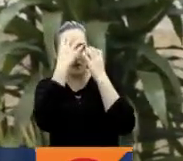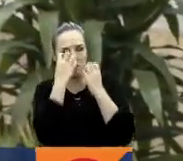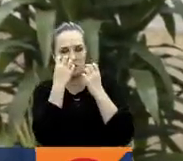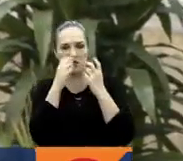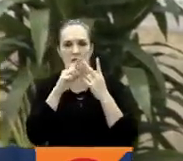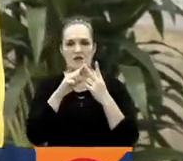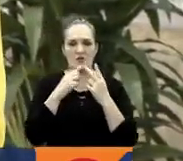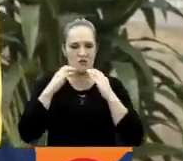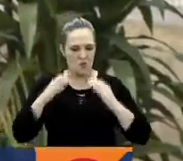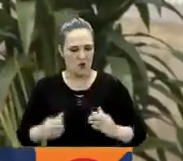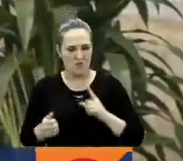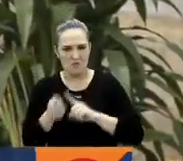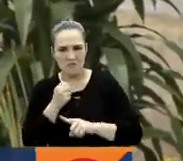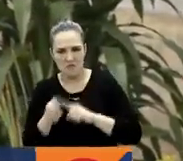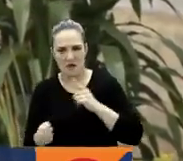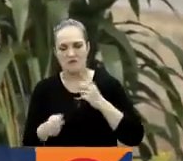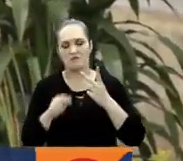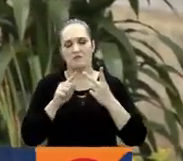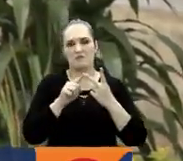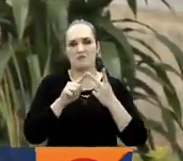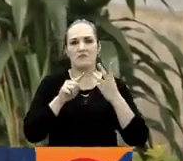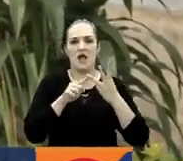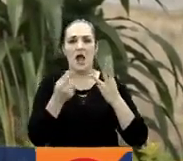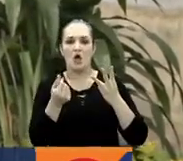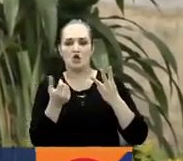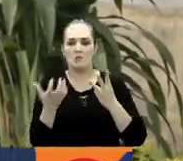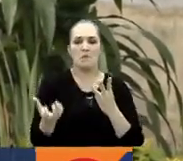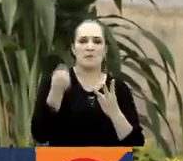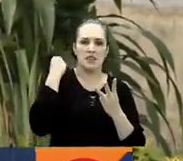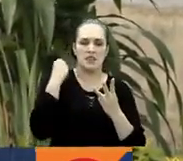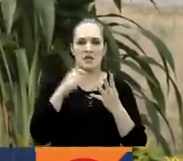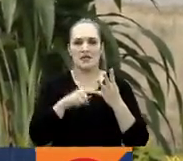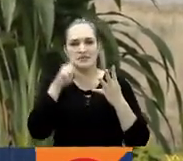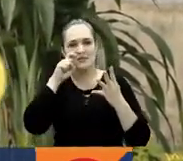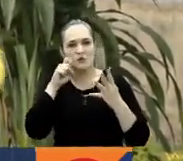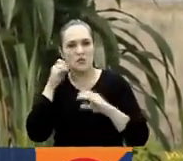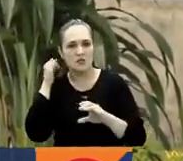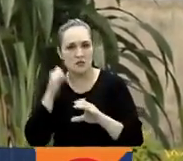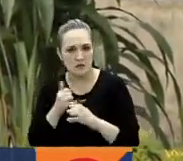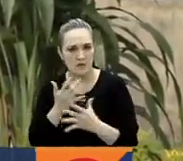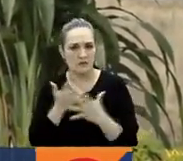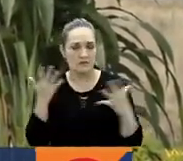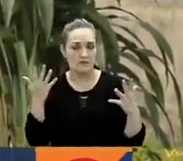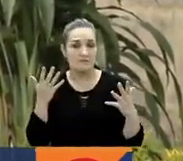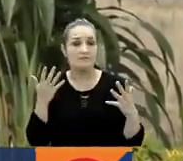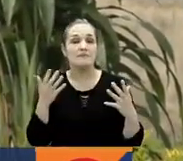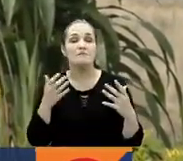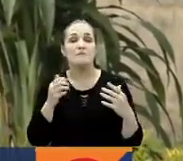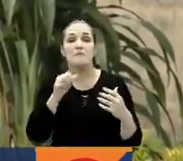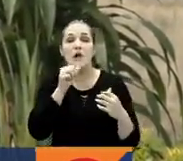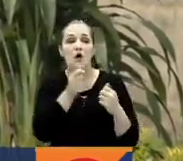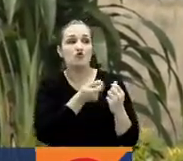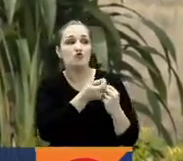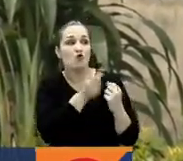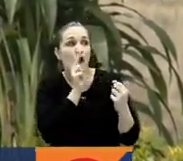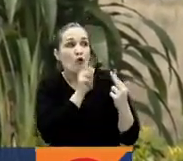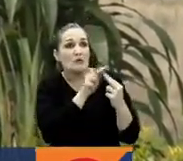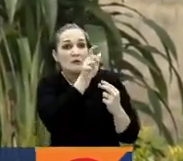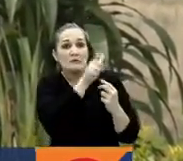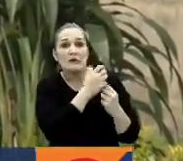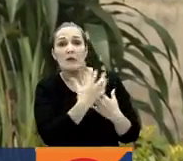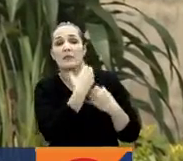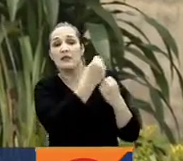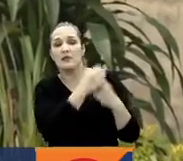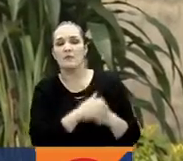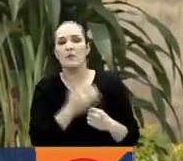y sexual. Miren lo que dice la Defensoría del Pueblo, y es que lo más preocupante es que quienes están más cerca son los principales agresores.